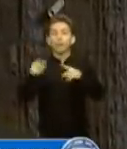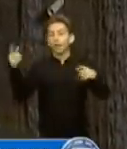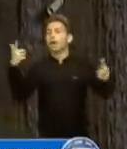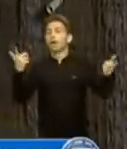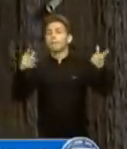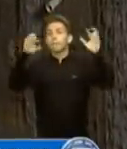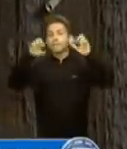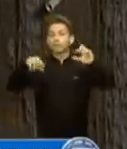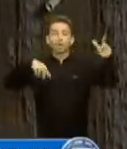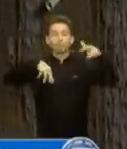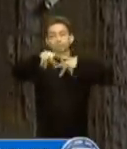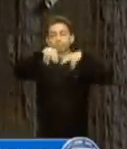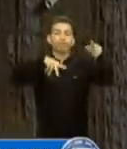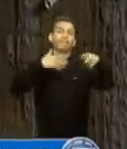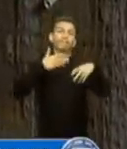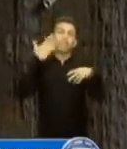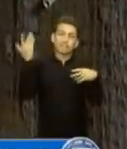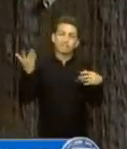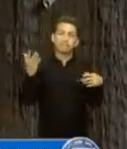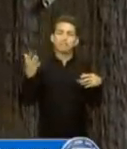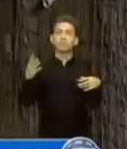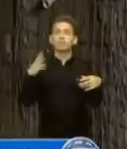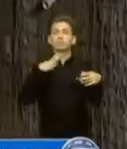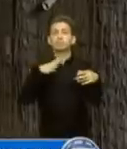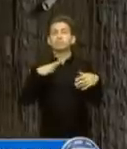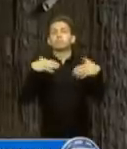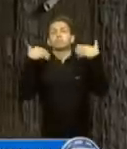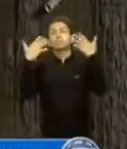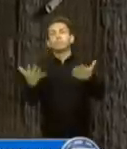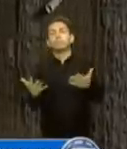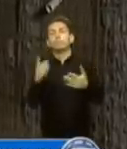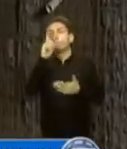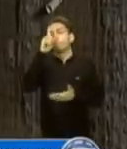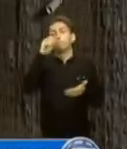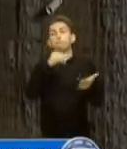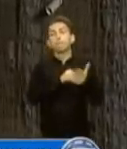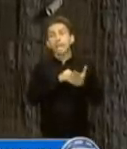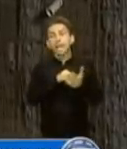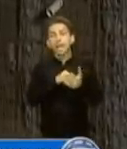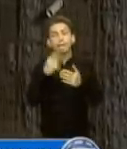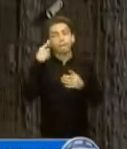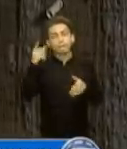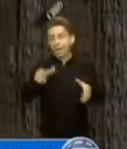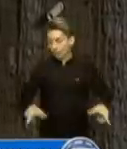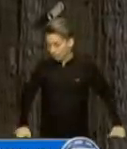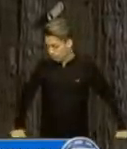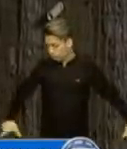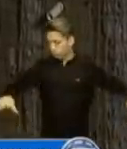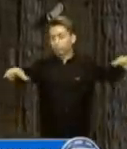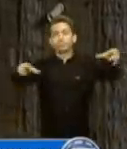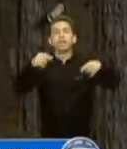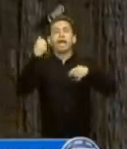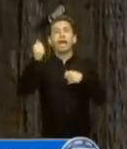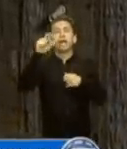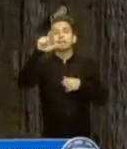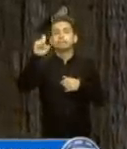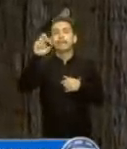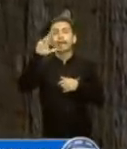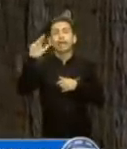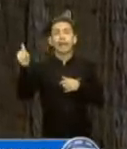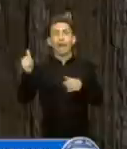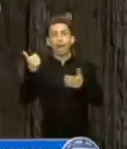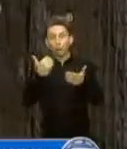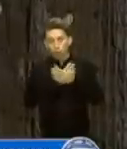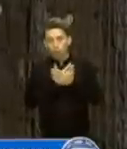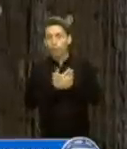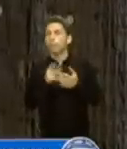peatones. Vamos a entregar cerca de 1,000 metros cuadrados de aceras recuperadas. Estamos trabajando también en un colector